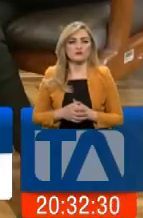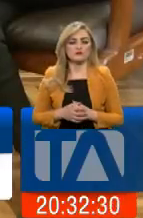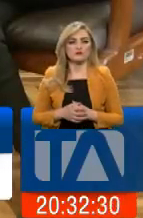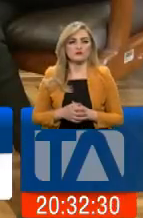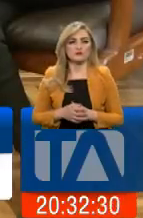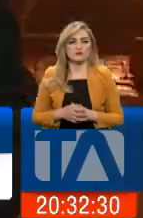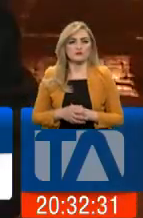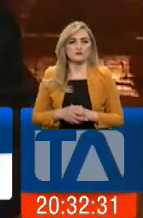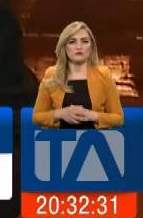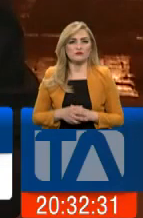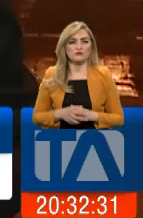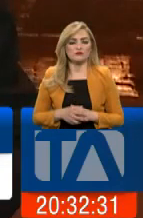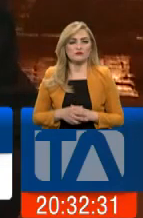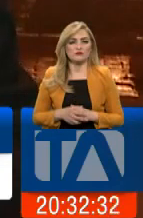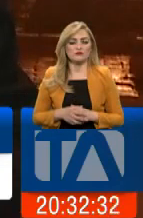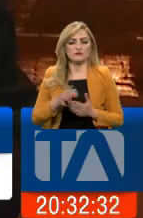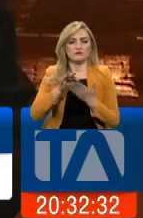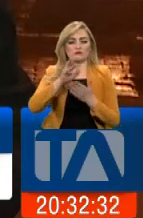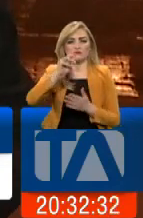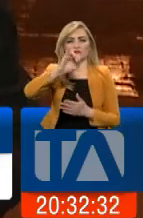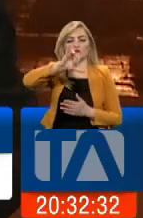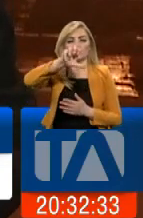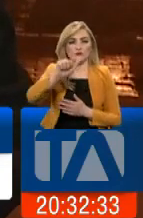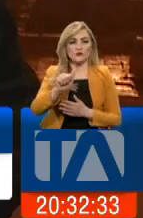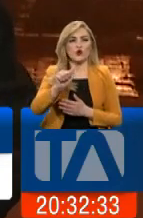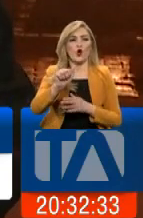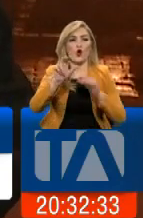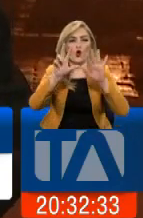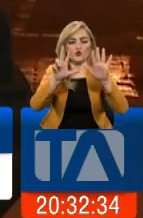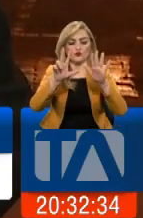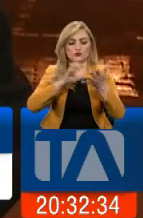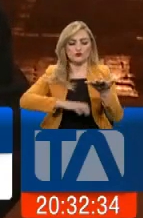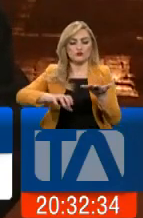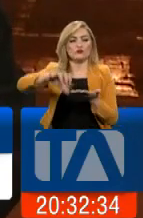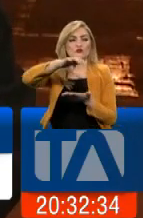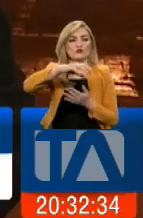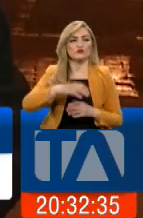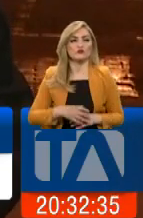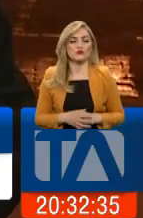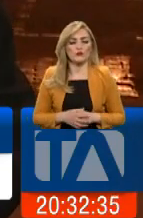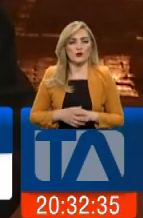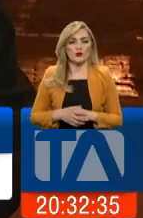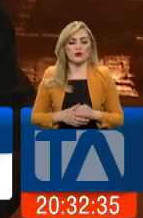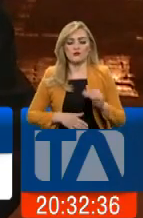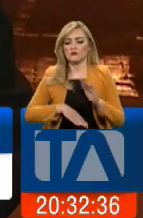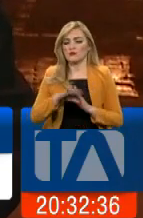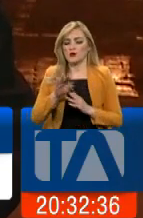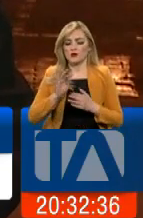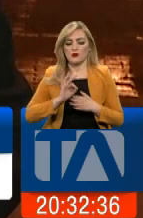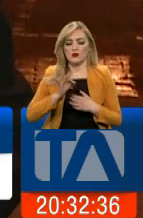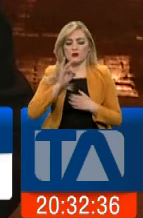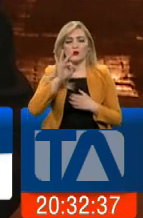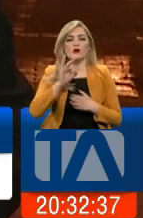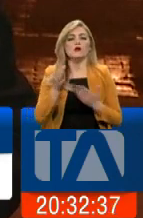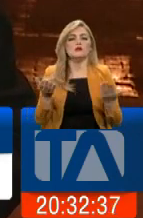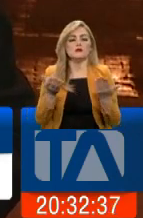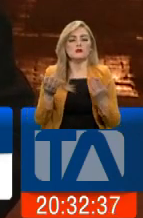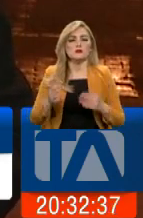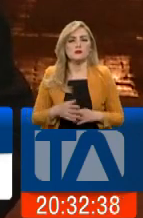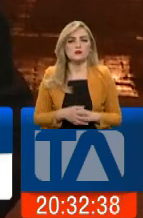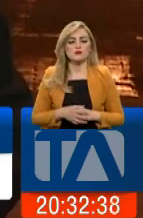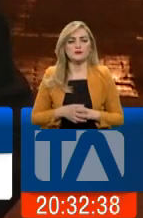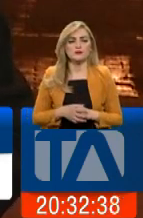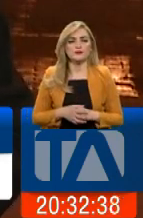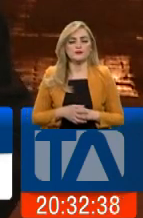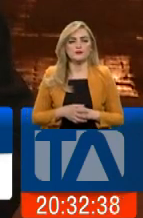horas. El Cantón Mejía tiene 8 parroquias, en donde al momento se concentra el mayor número de casos, es precisamente en la